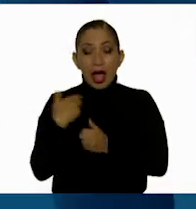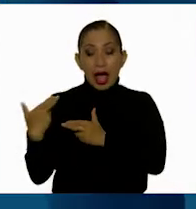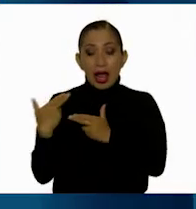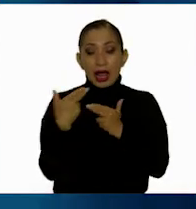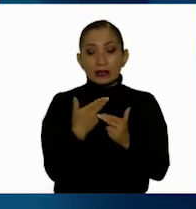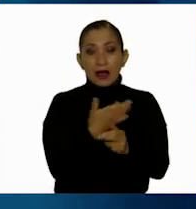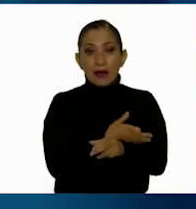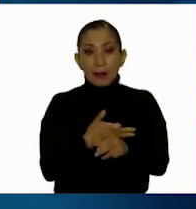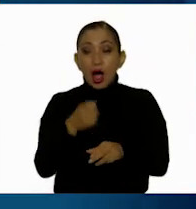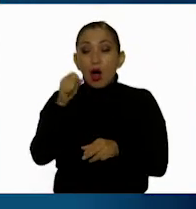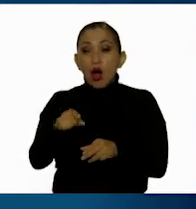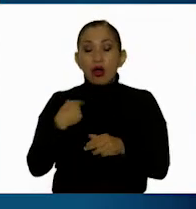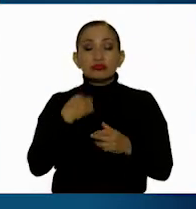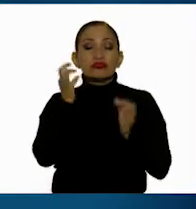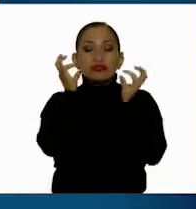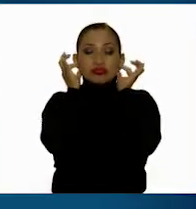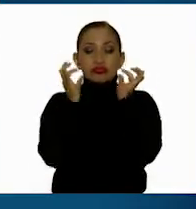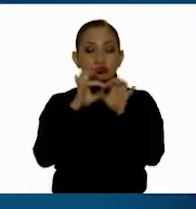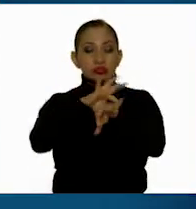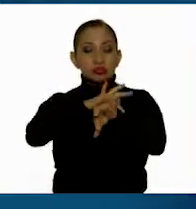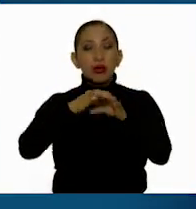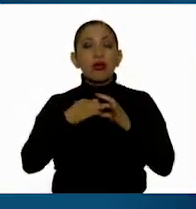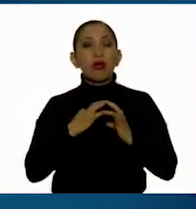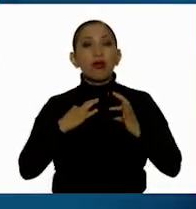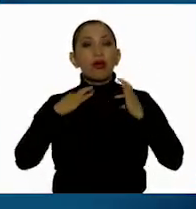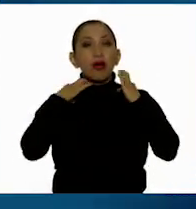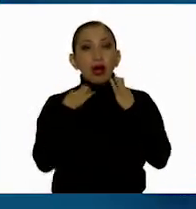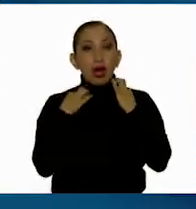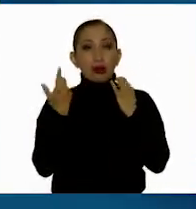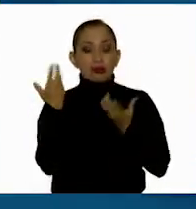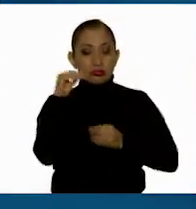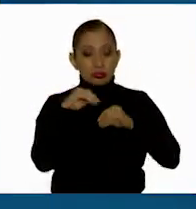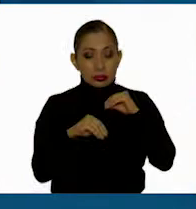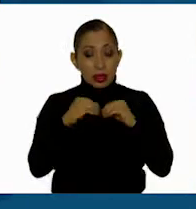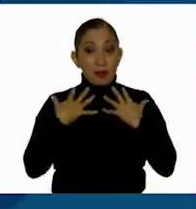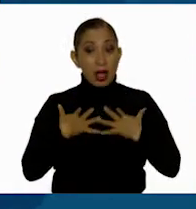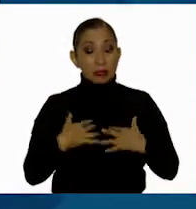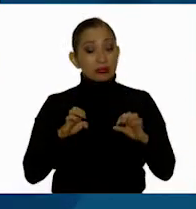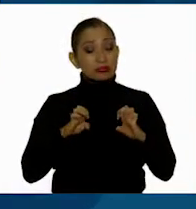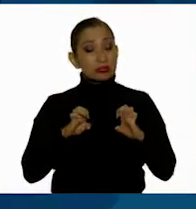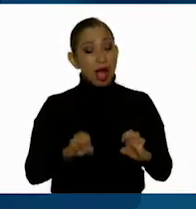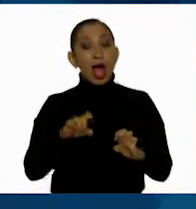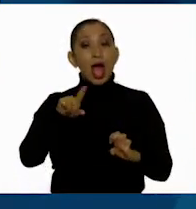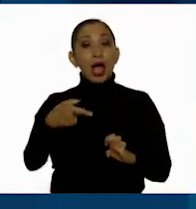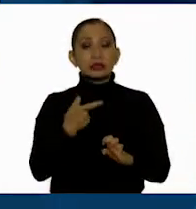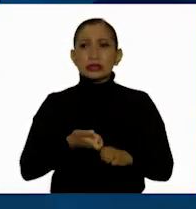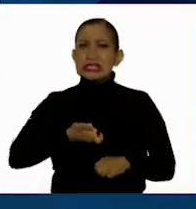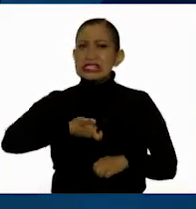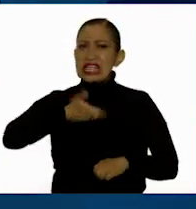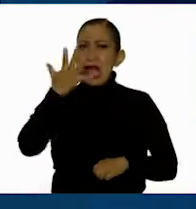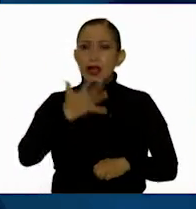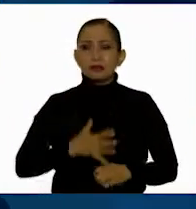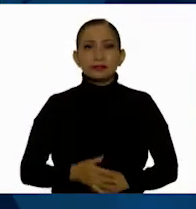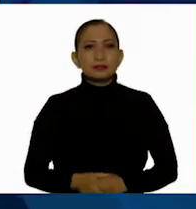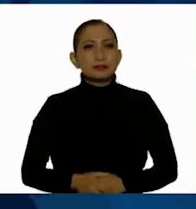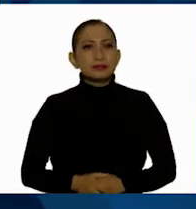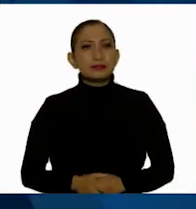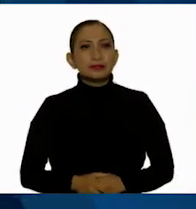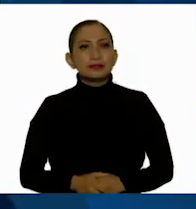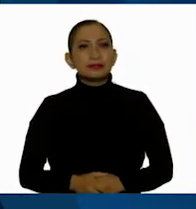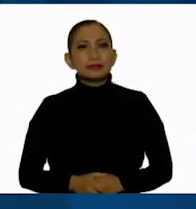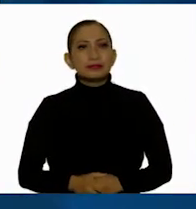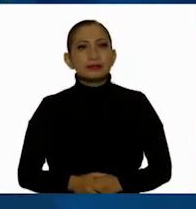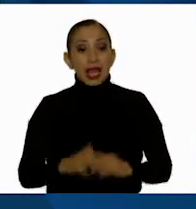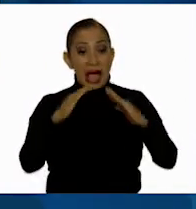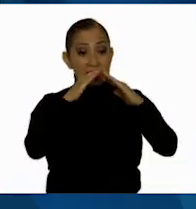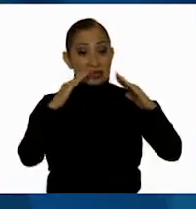familiar, junto con las joyas y los objetos personales de fina hechura. Vestirse bien es costoso. Las